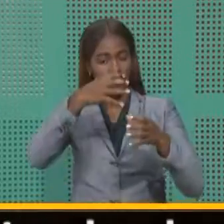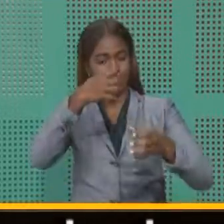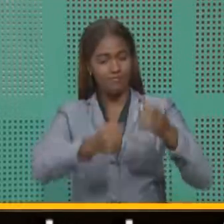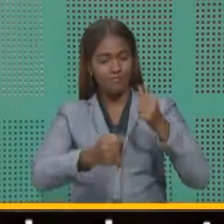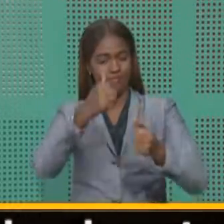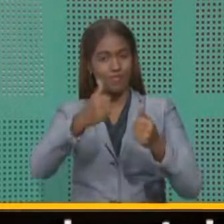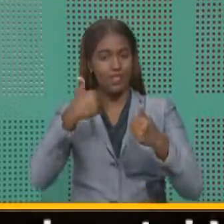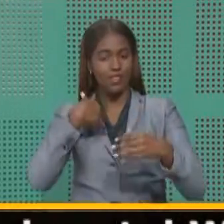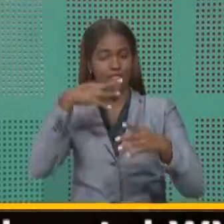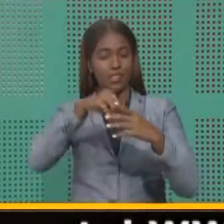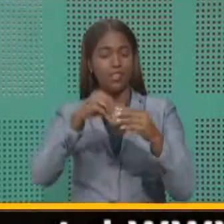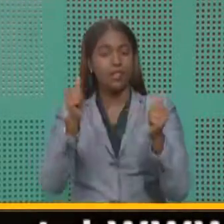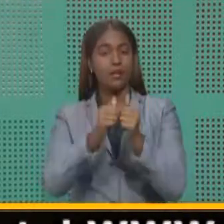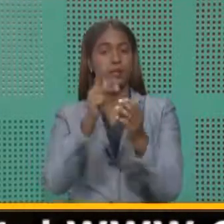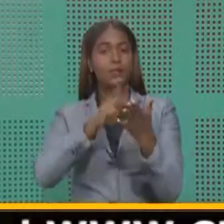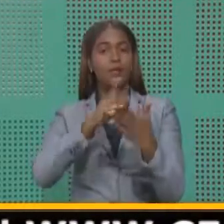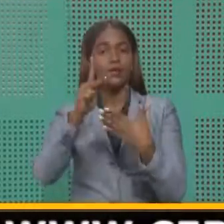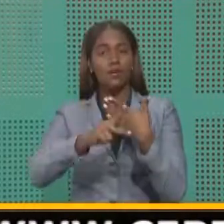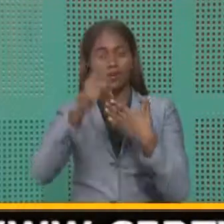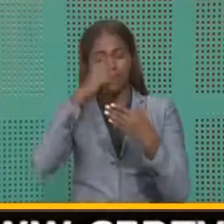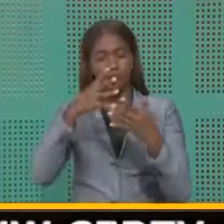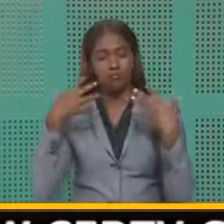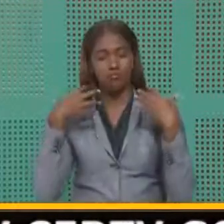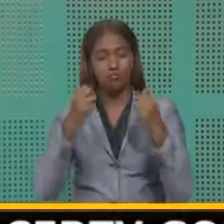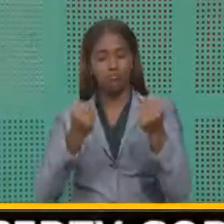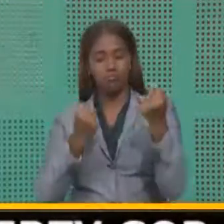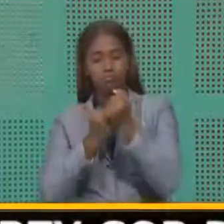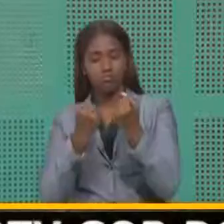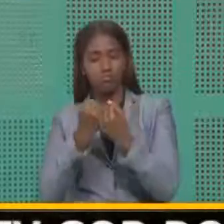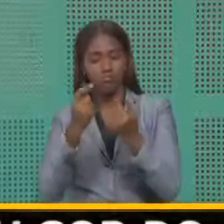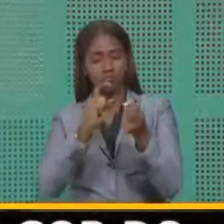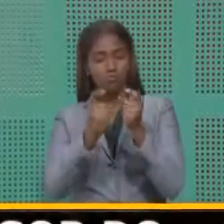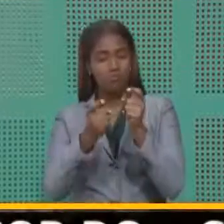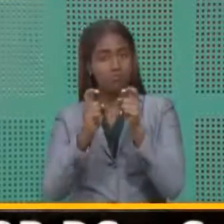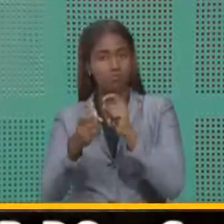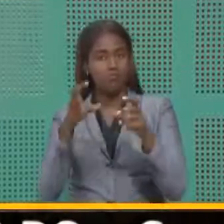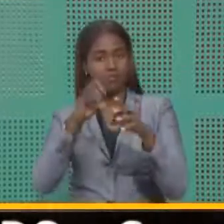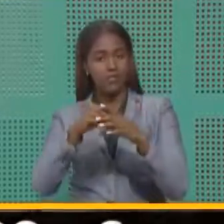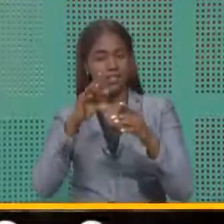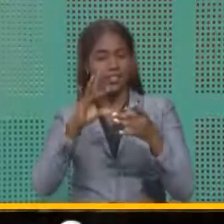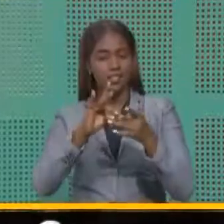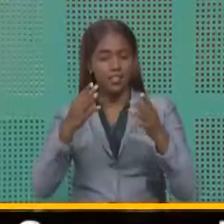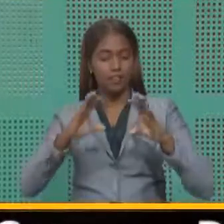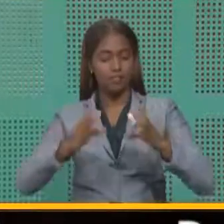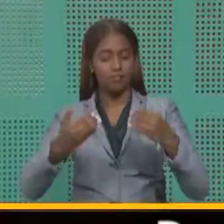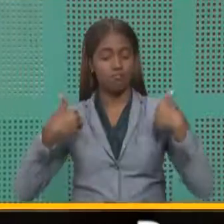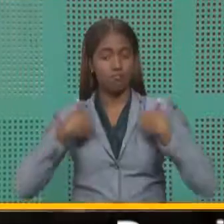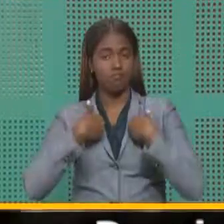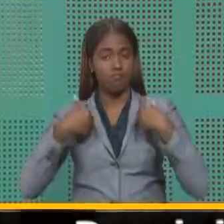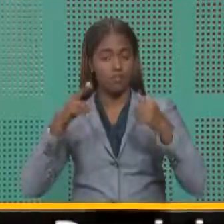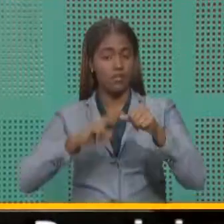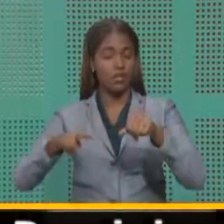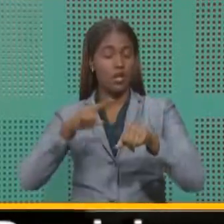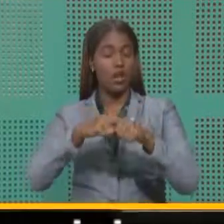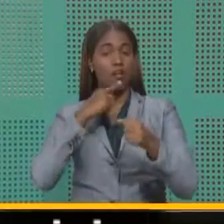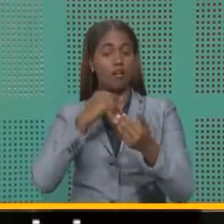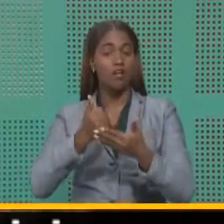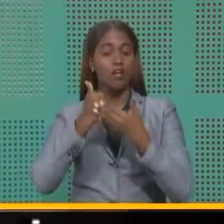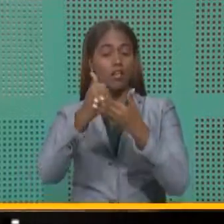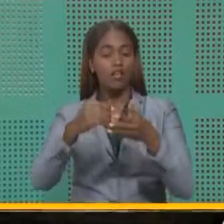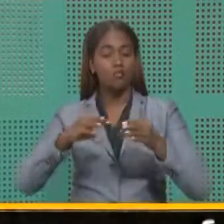enmarcan dentro del programa de fortalecimiento y transformación de la ganadería nacional que impulsa